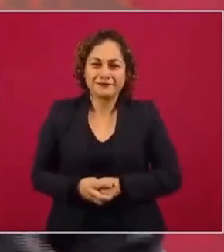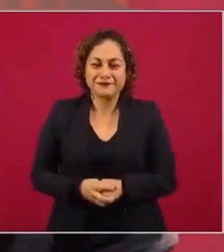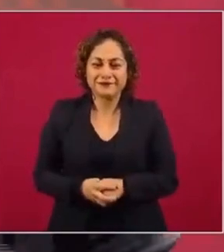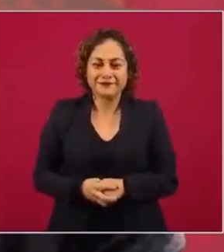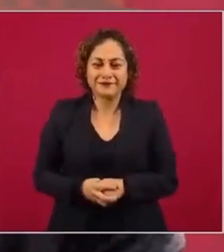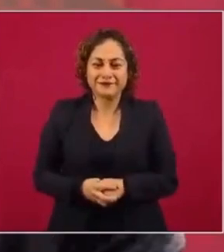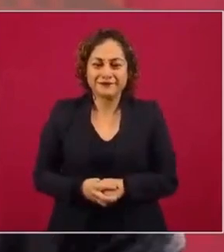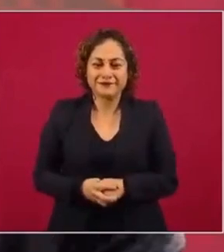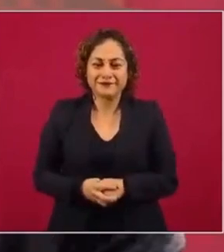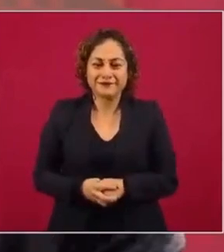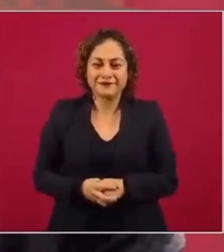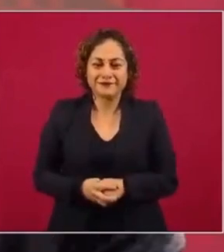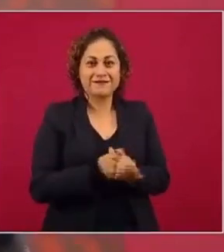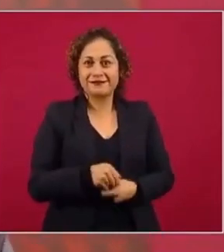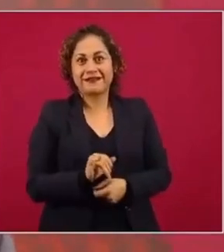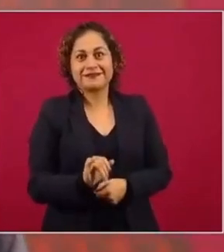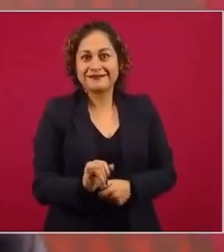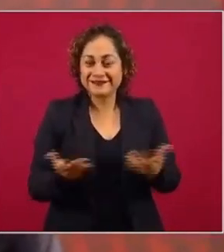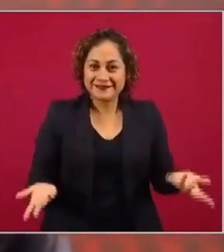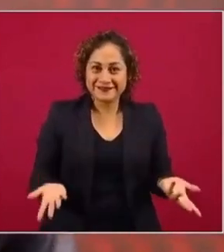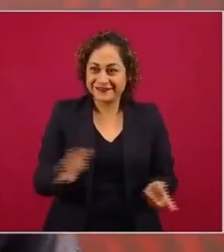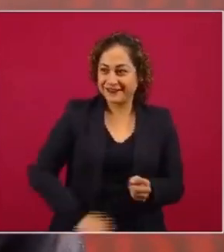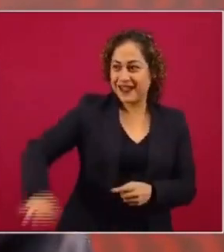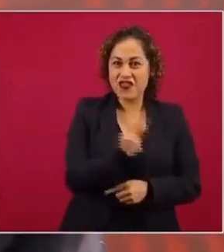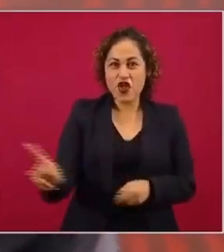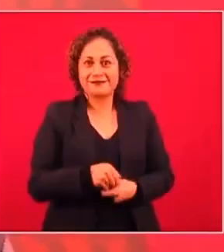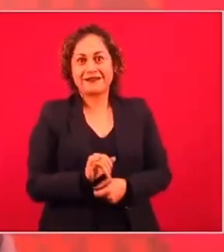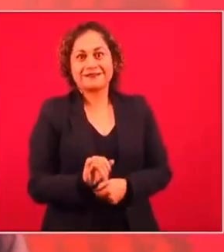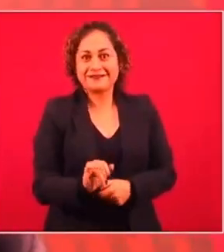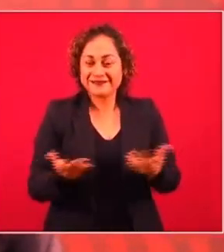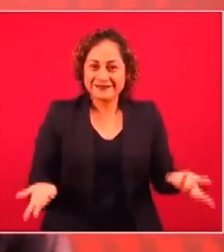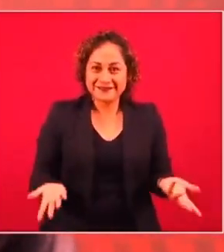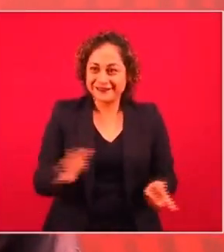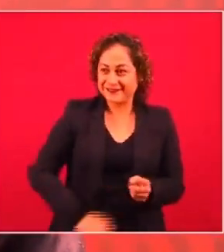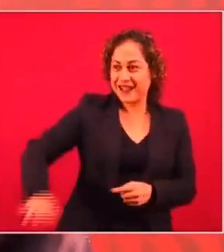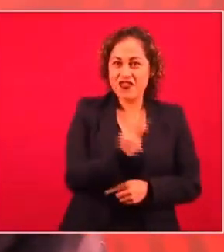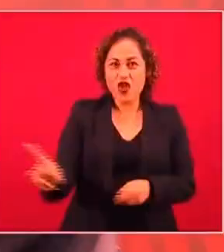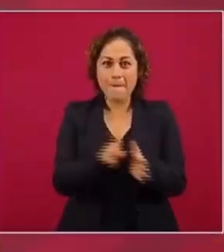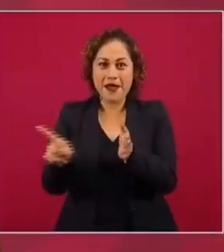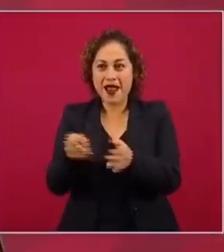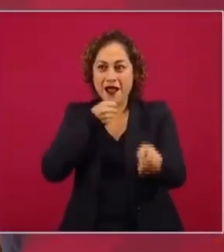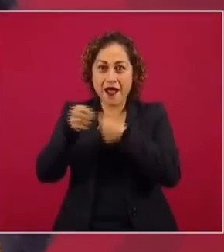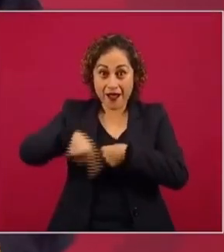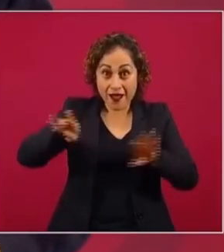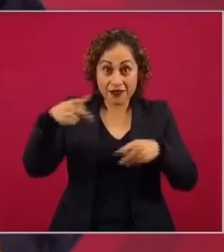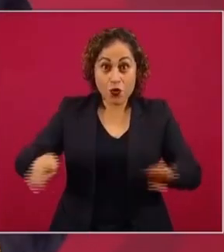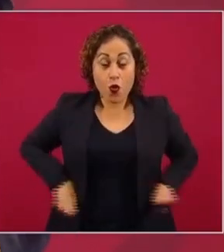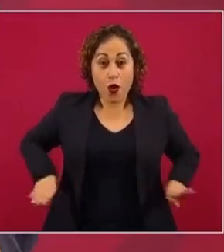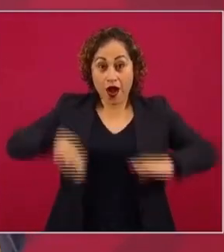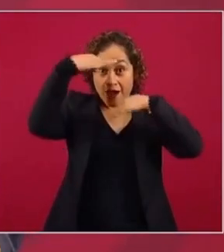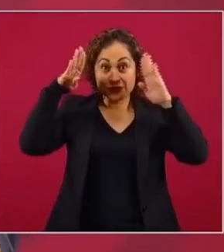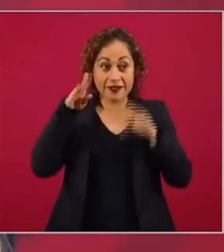Se frotarían las manos. Toda la prensa conservadora, toda la prensa conservadora,